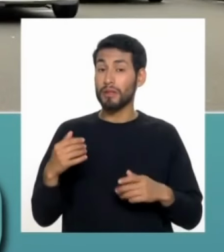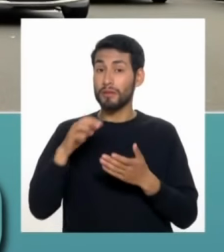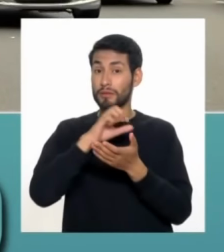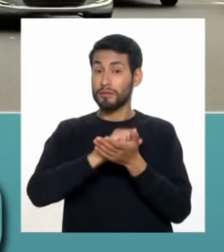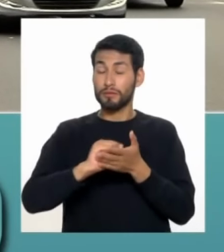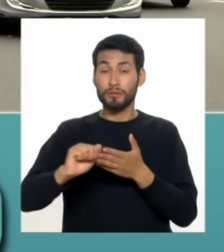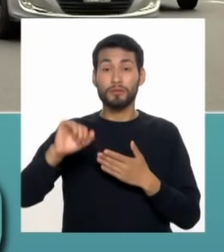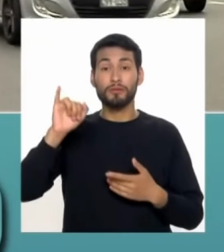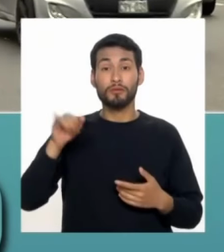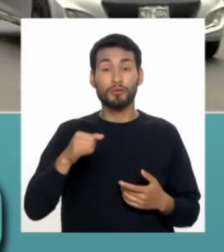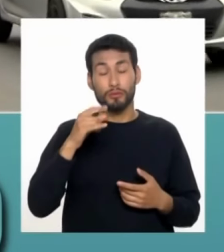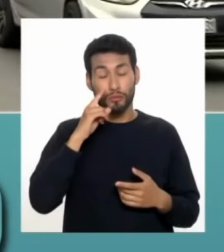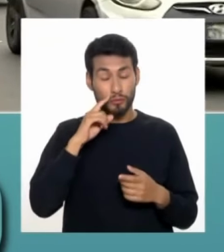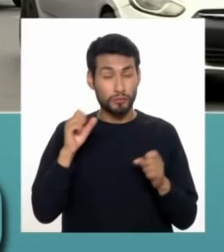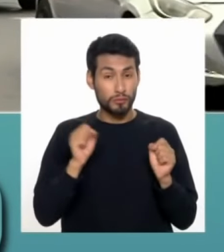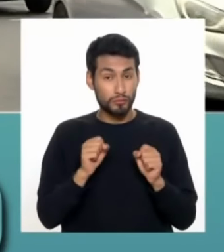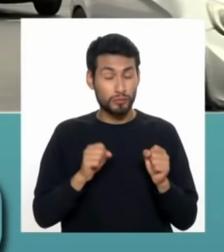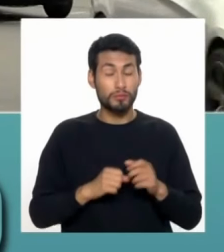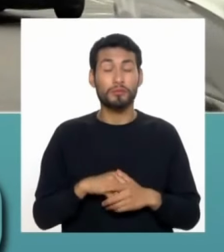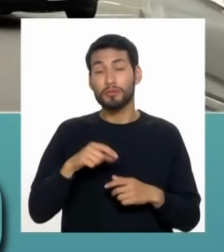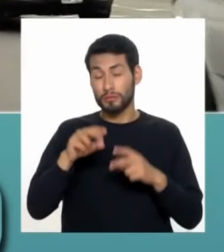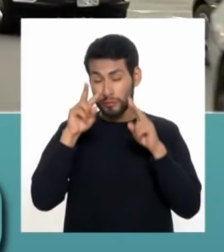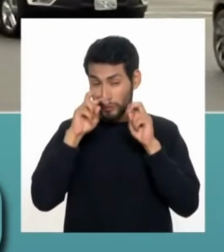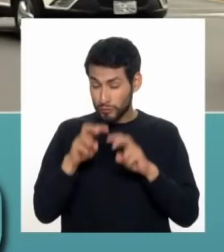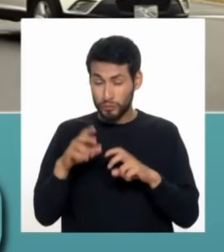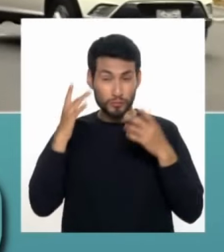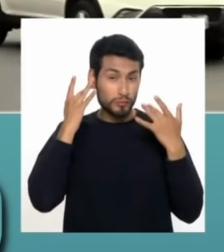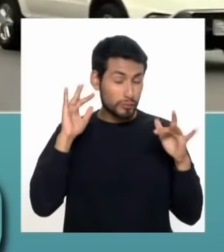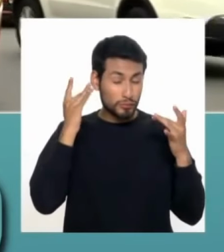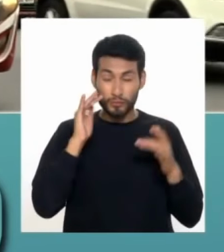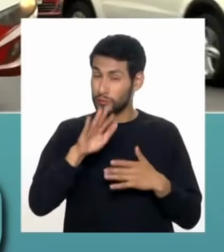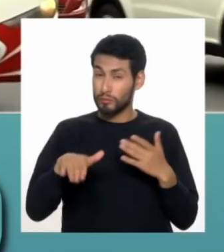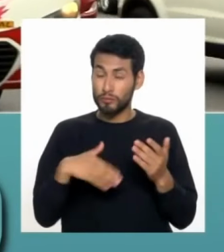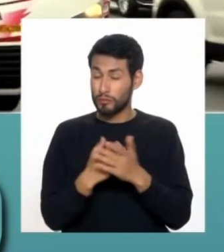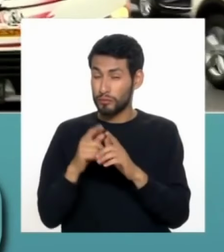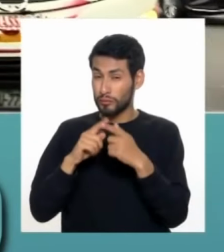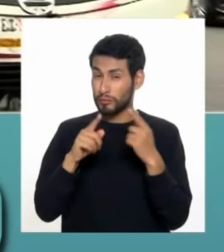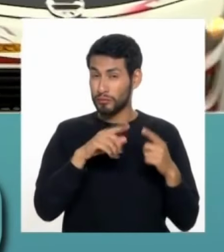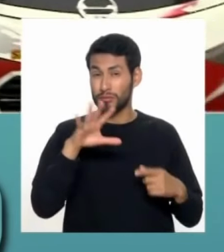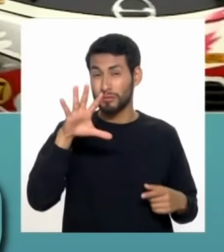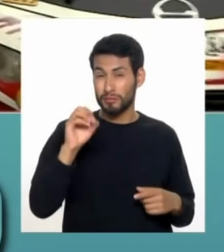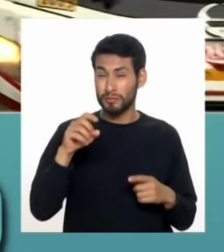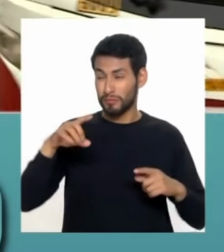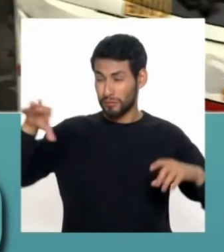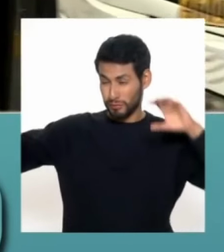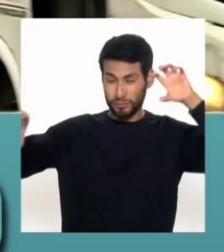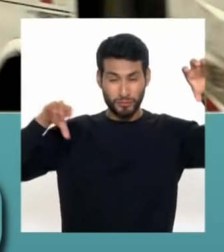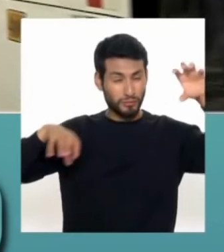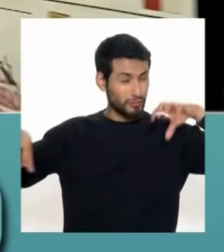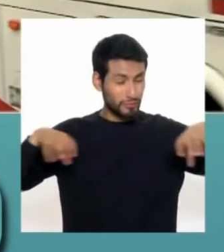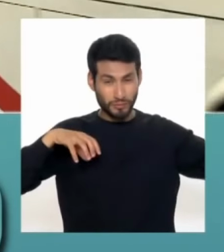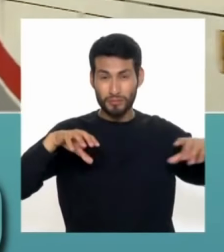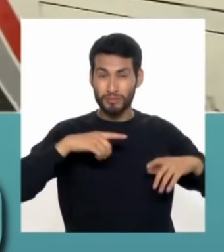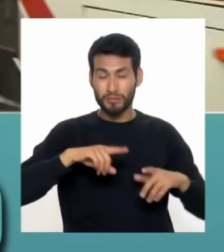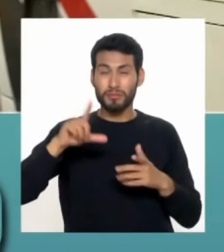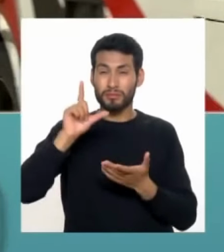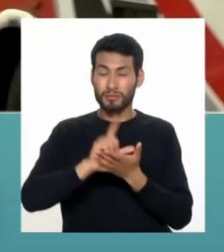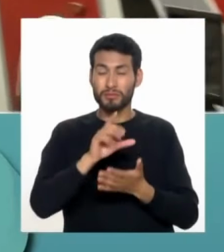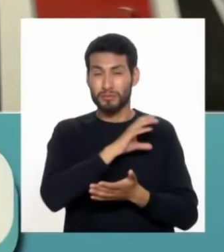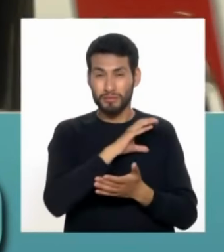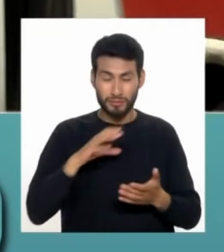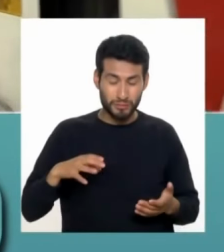de junio, mediante el análisis de ruido de todos los 50 sensores dispuestos a lo largo del IMI